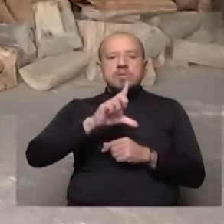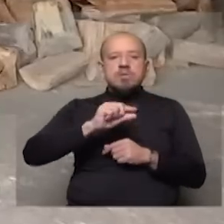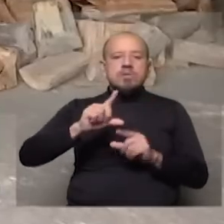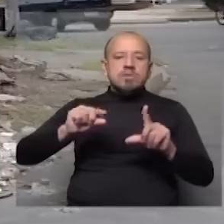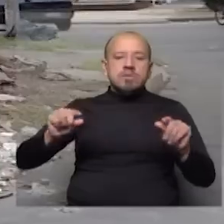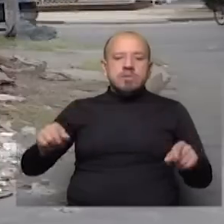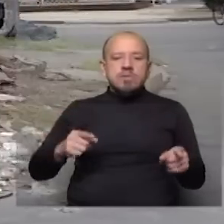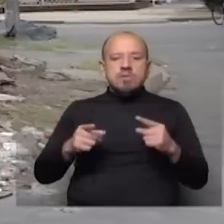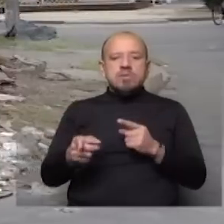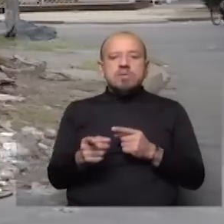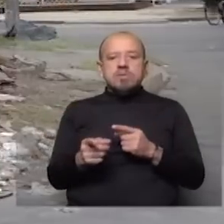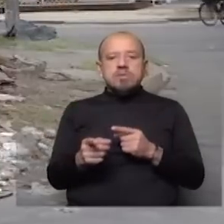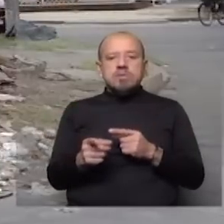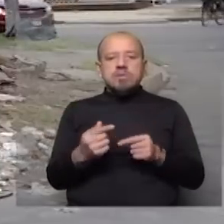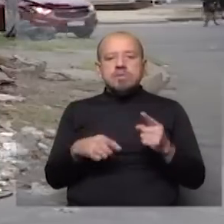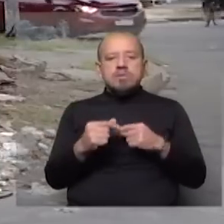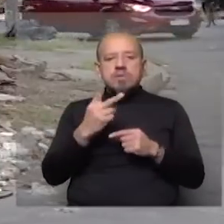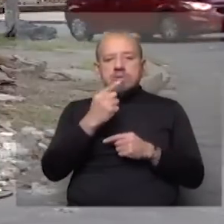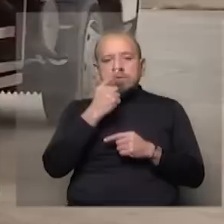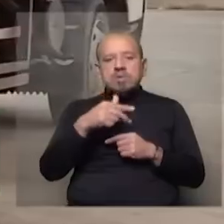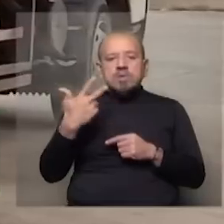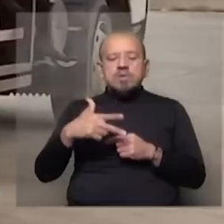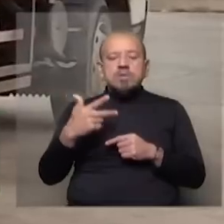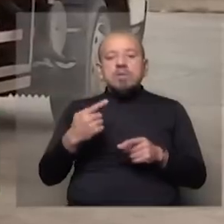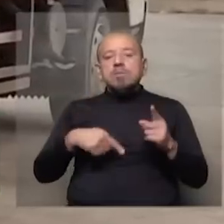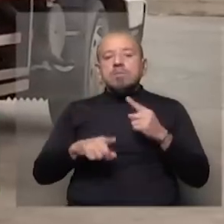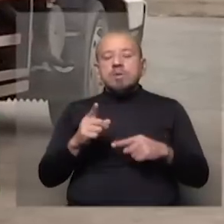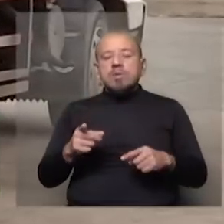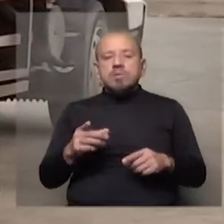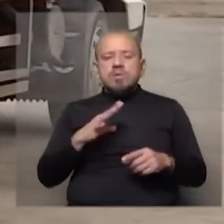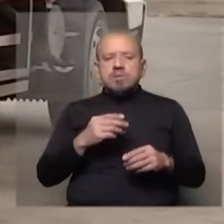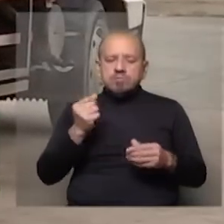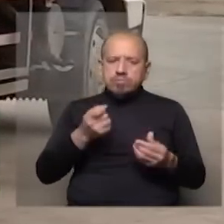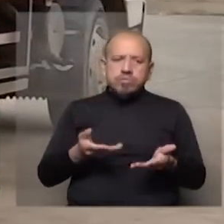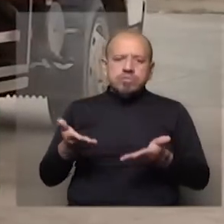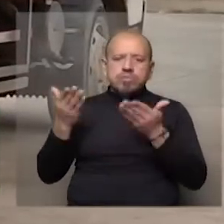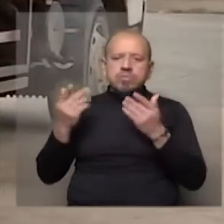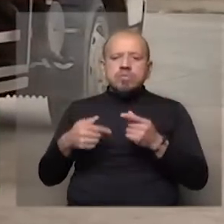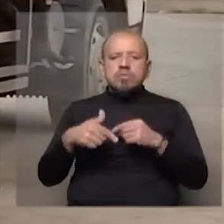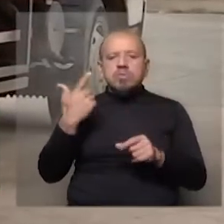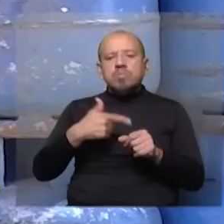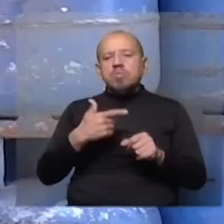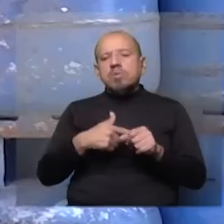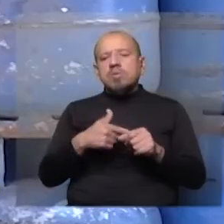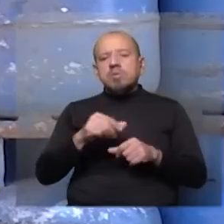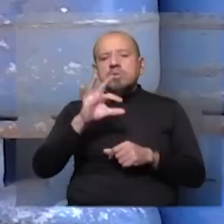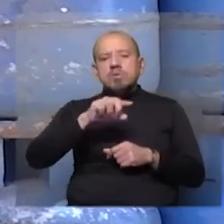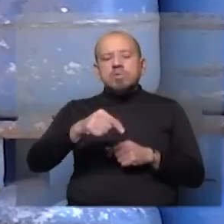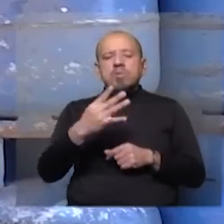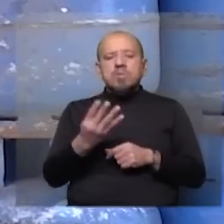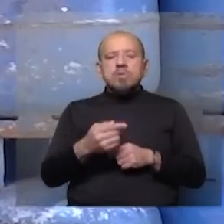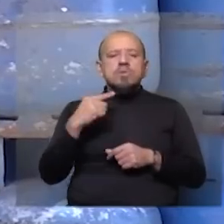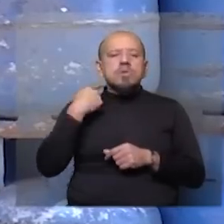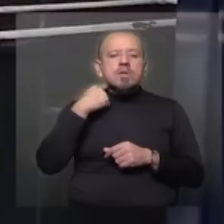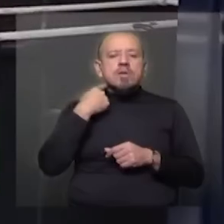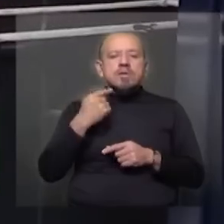mes desde septiembre de 2013 sin embargo el informe muestra una suba en todos los demás combustibles 0,4 por el